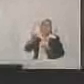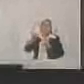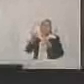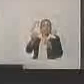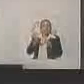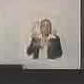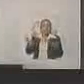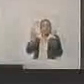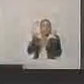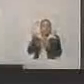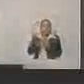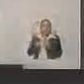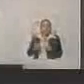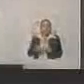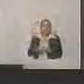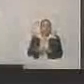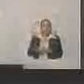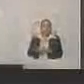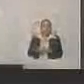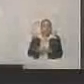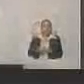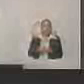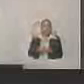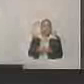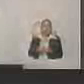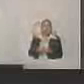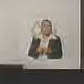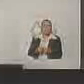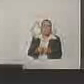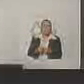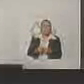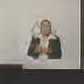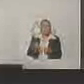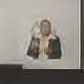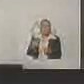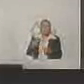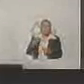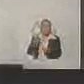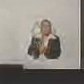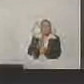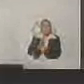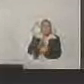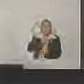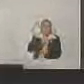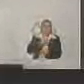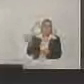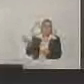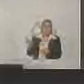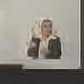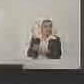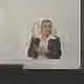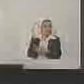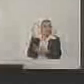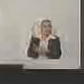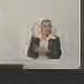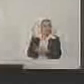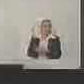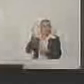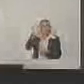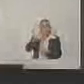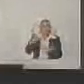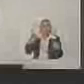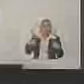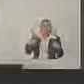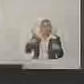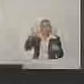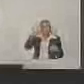nosotros, los ciudadanos, tenemos este poder, esta magia, este don, este privilegio de poder hacer que las cosas sean diferentes,